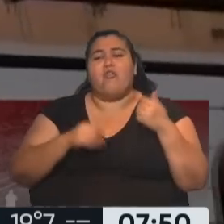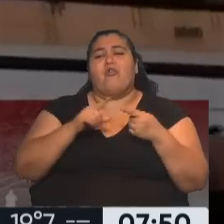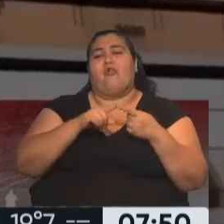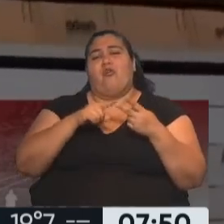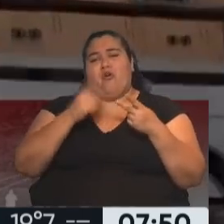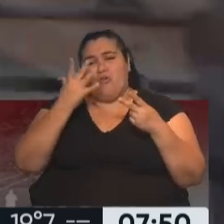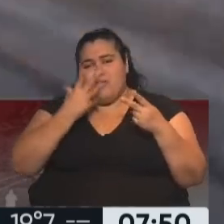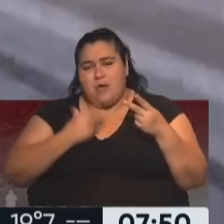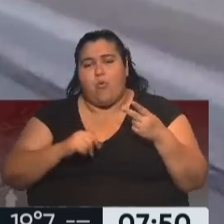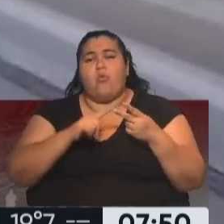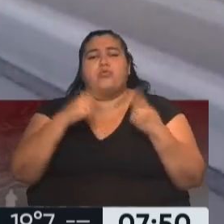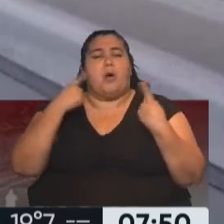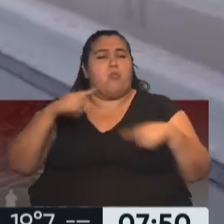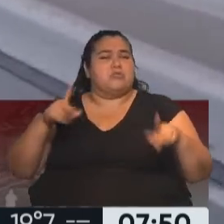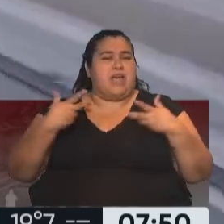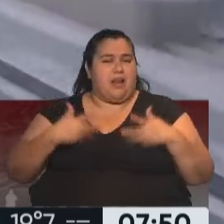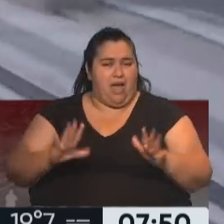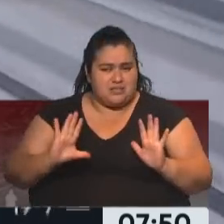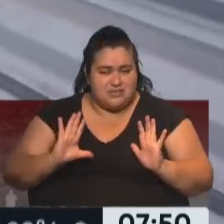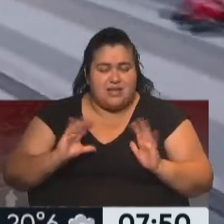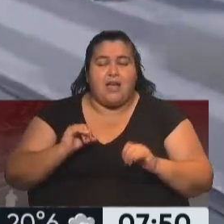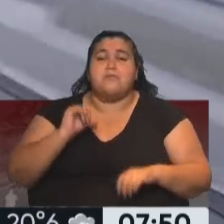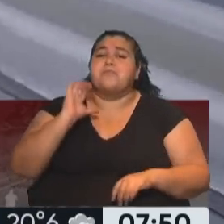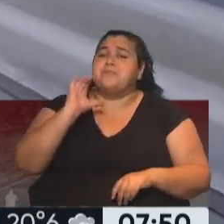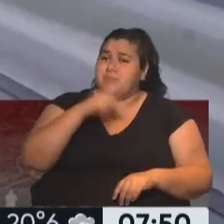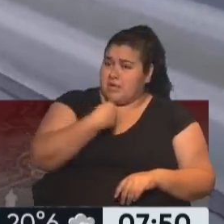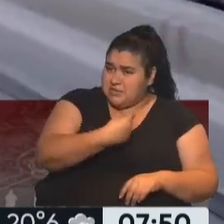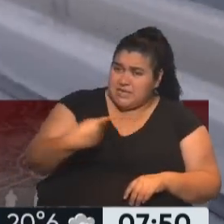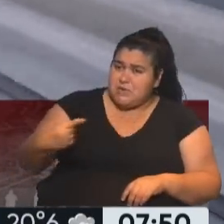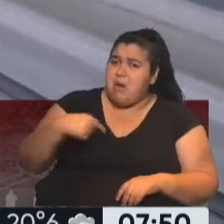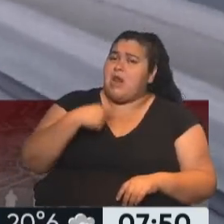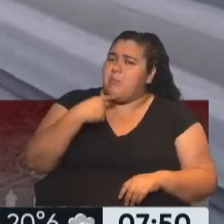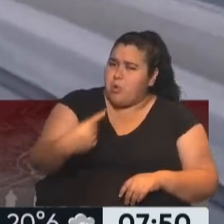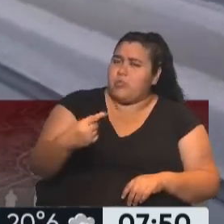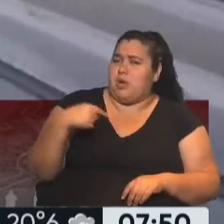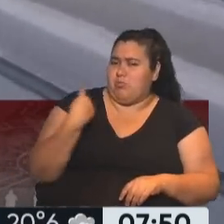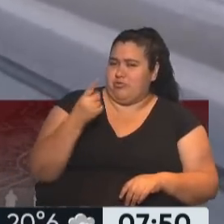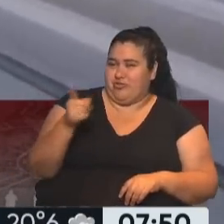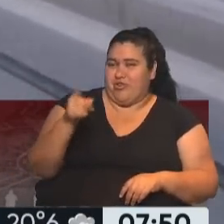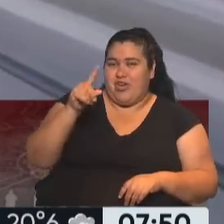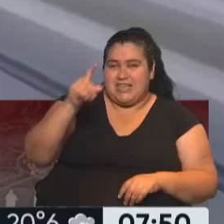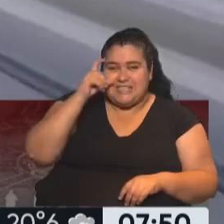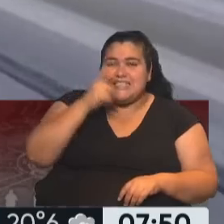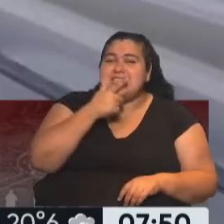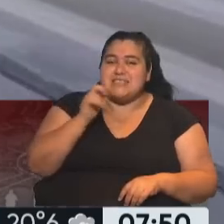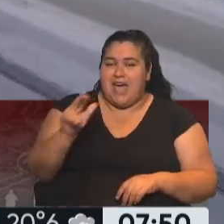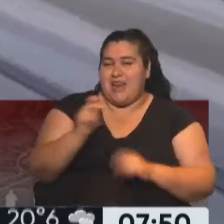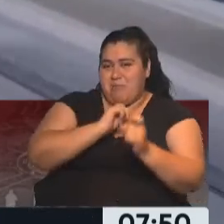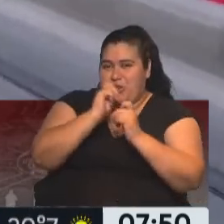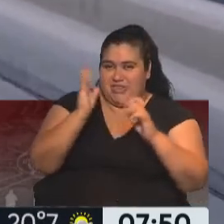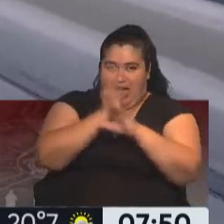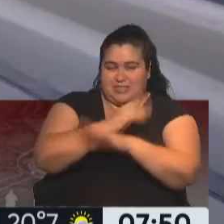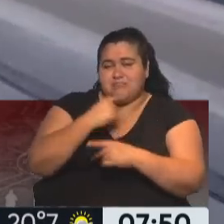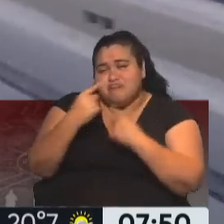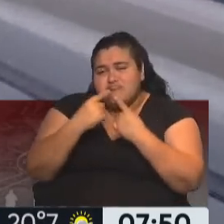gustaba también la música clásica. Nosotros le preguntamos esta semana le preguntamos a César, que le hicimos una nota, y le preguntamos